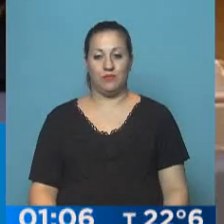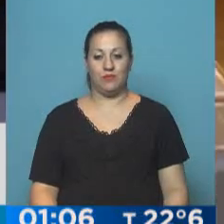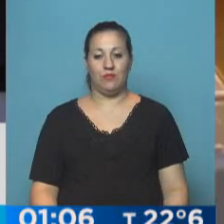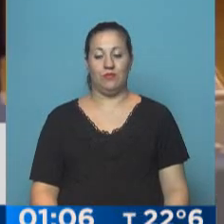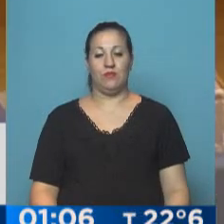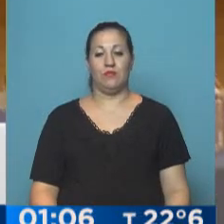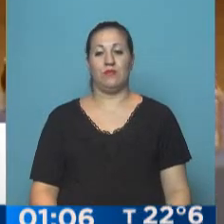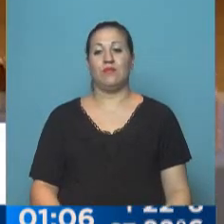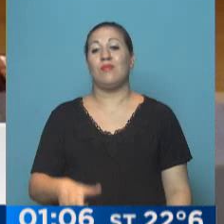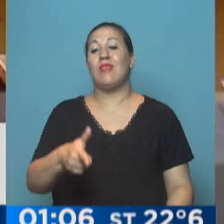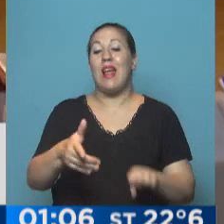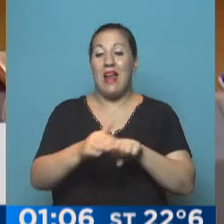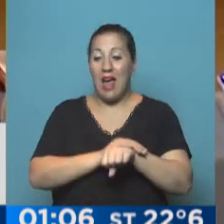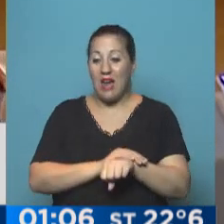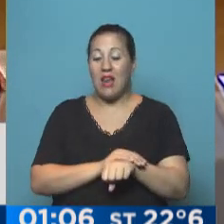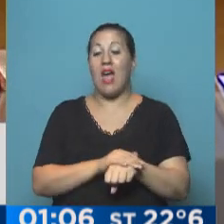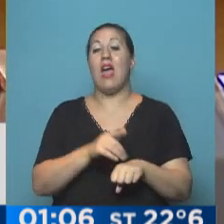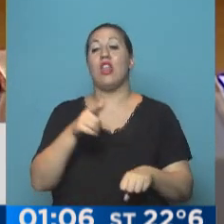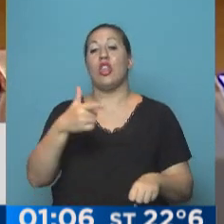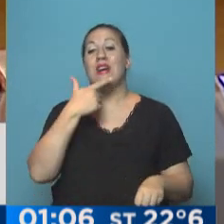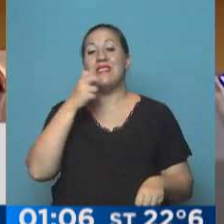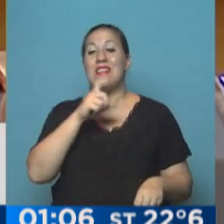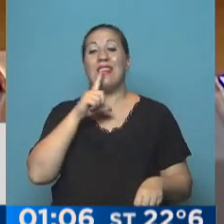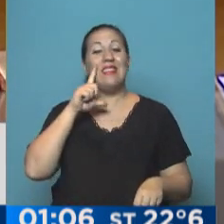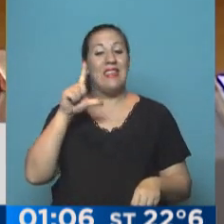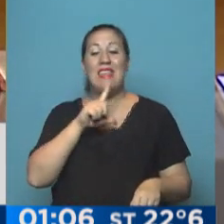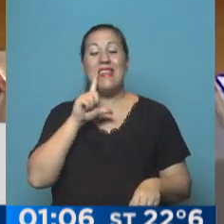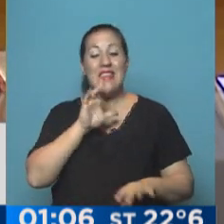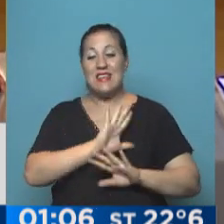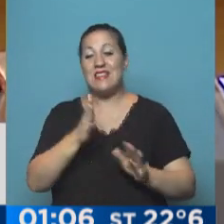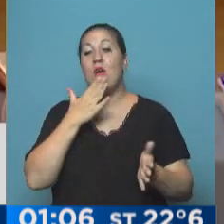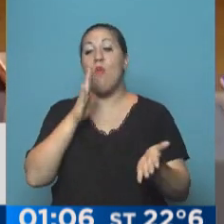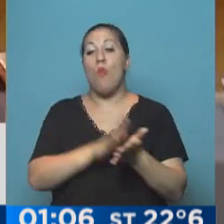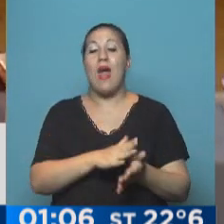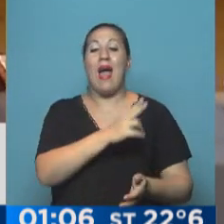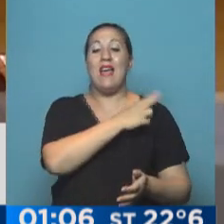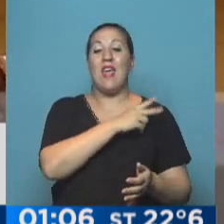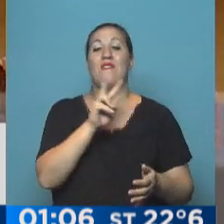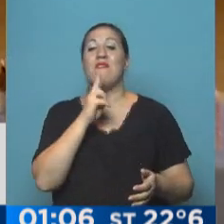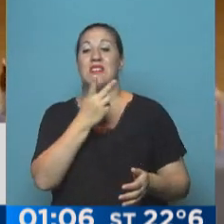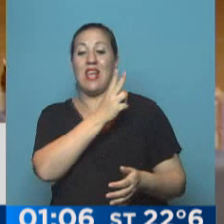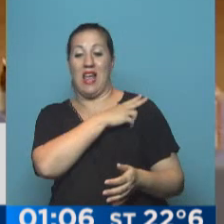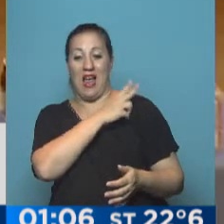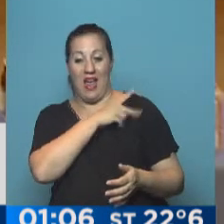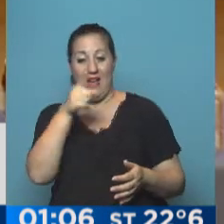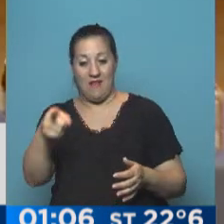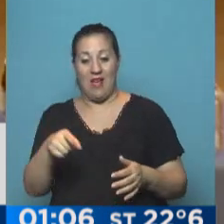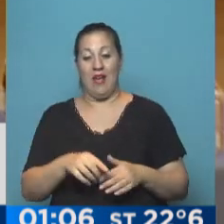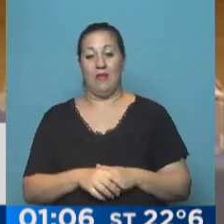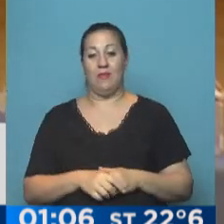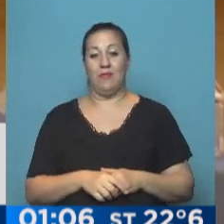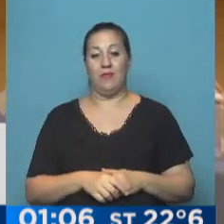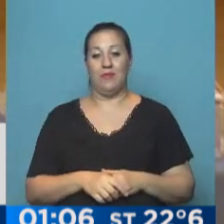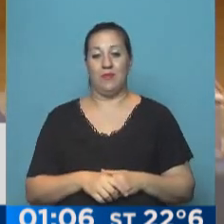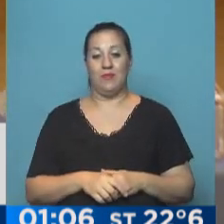En tanto, Horacio Rodríguez Larreta y Diego Santilli juraron como jefe y vicejefe de gobierno porteño en la legislatura de la ciudad de Buenos Aires. Más